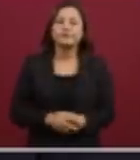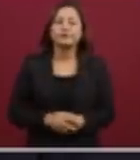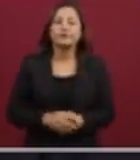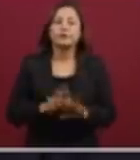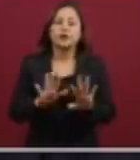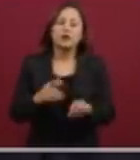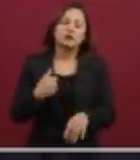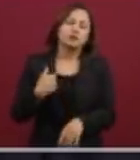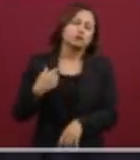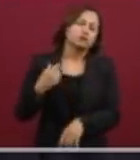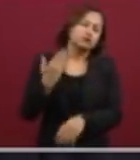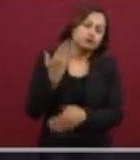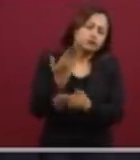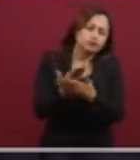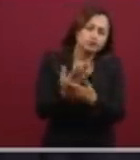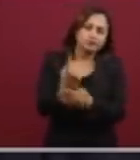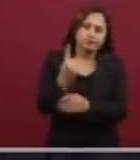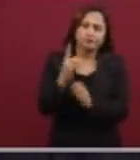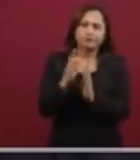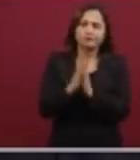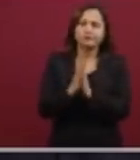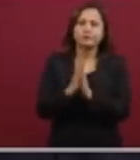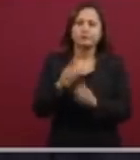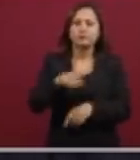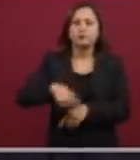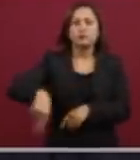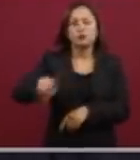a todos, que